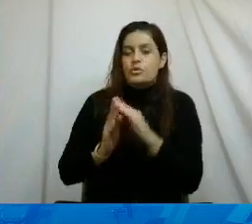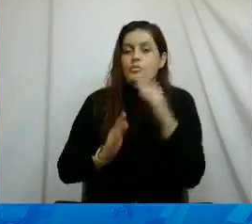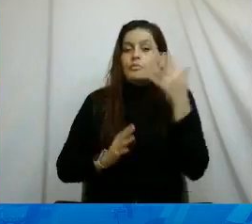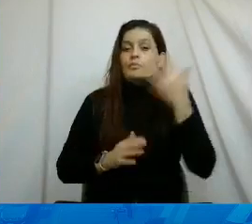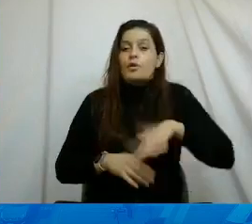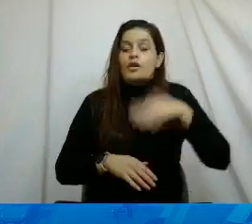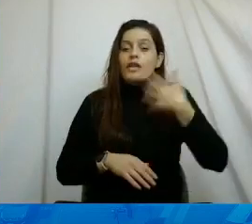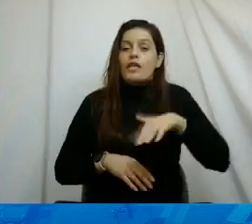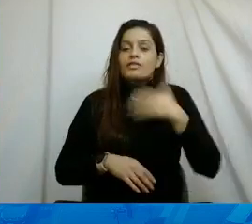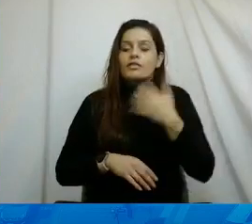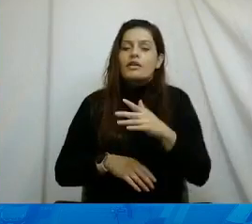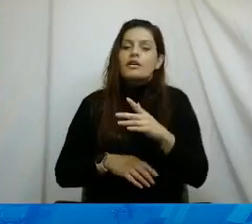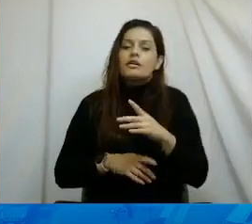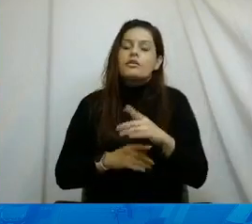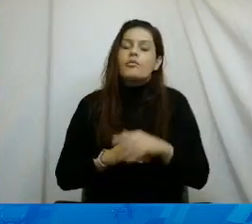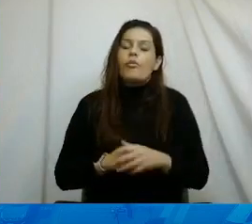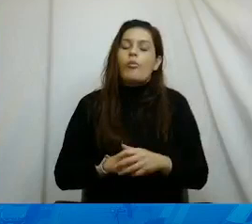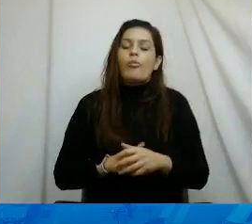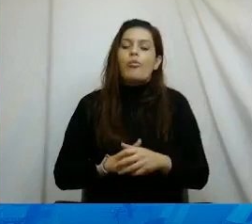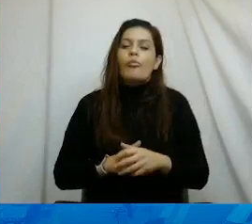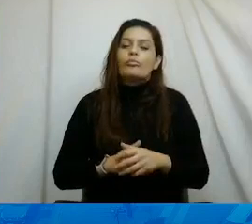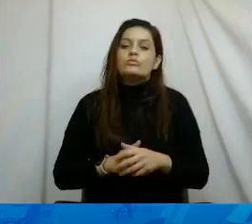importante y lo que nos finalmente